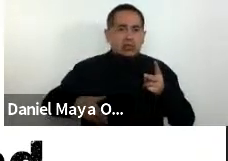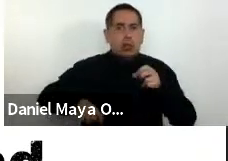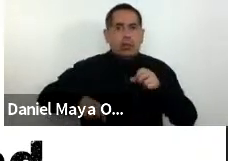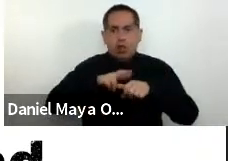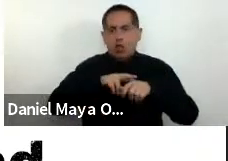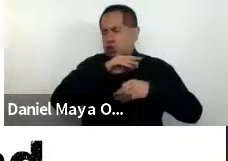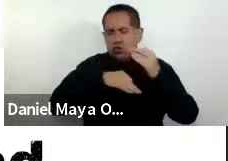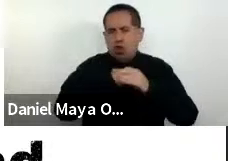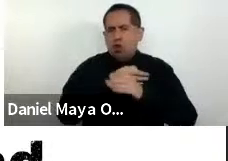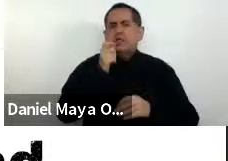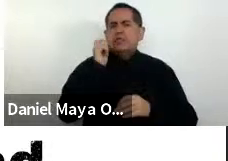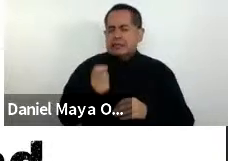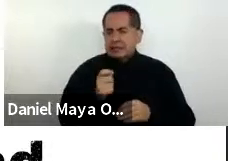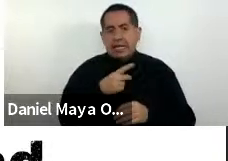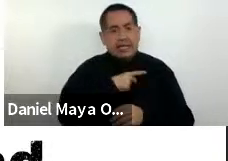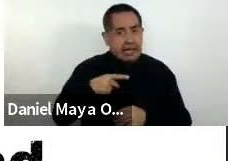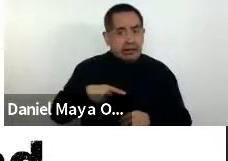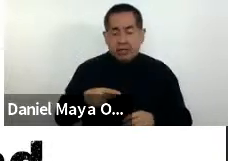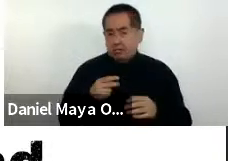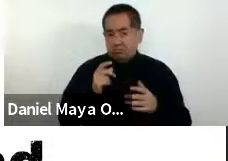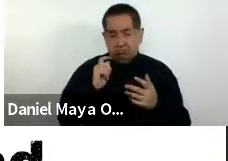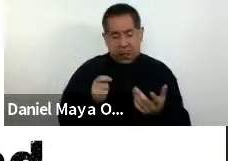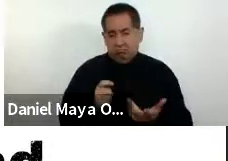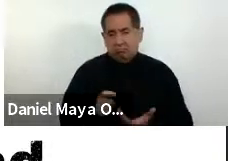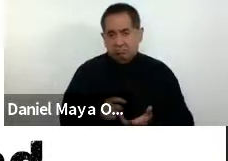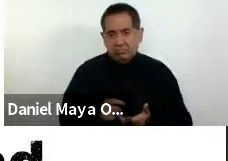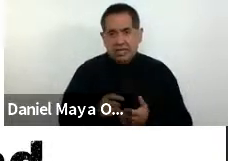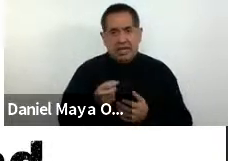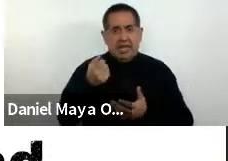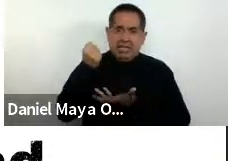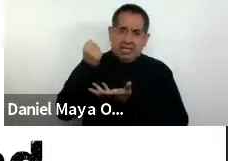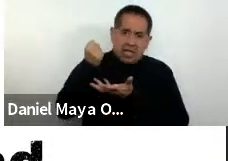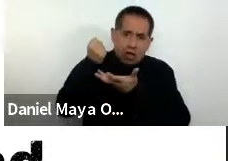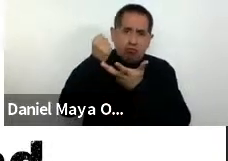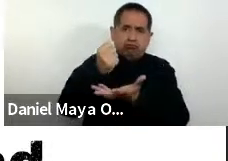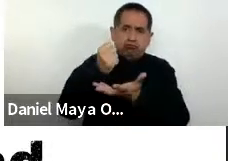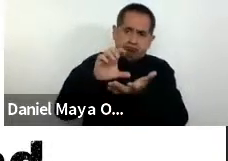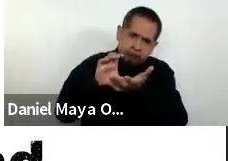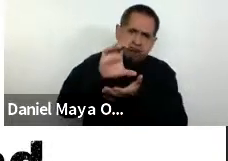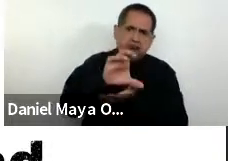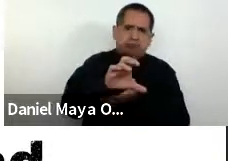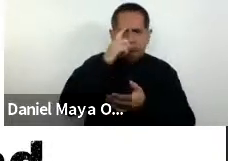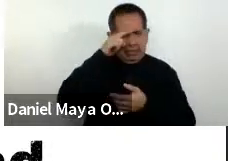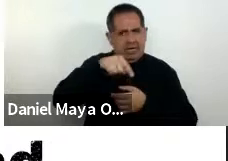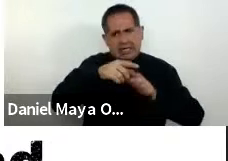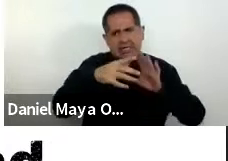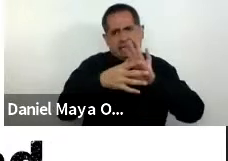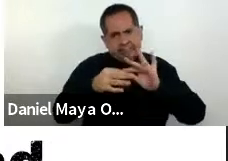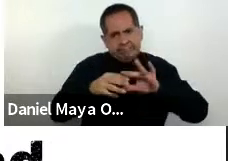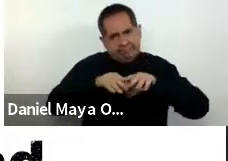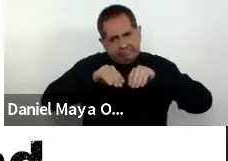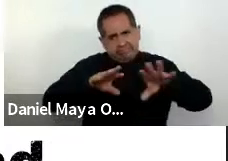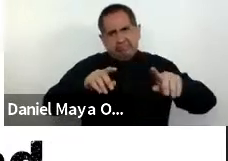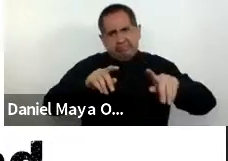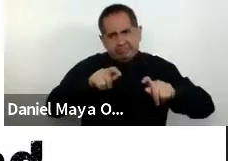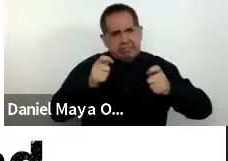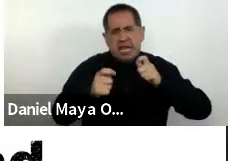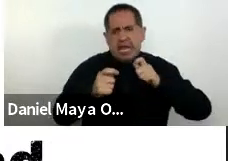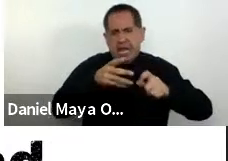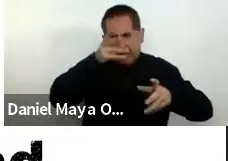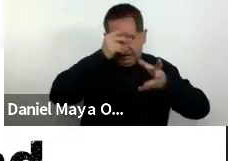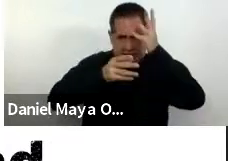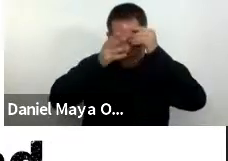que se den los recursos necesarios para el efecto de llevar a cabo todas